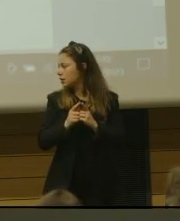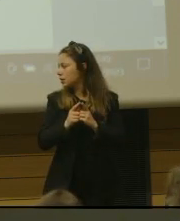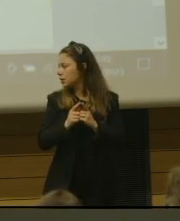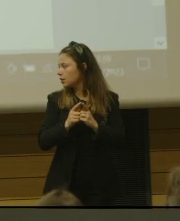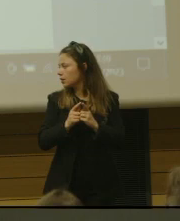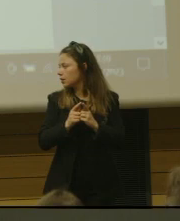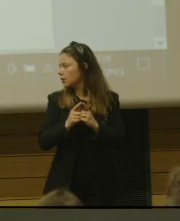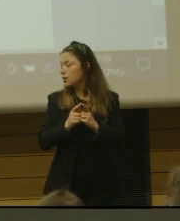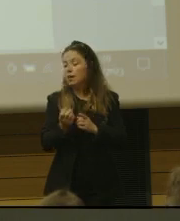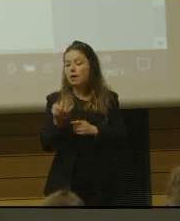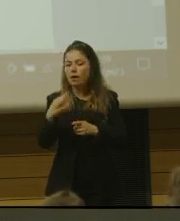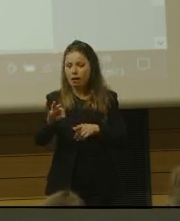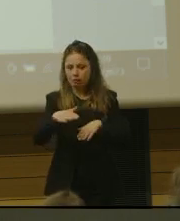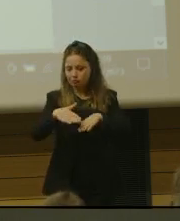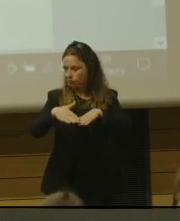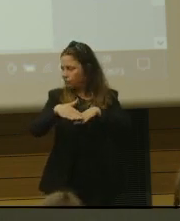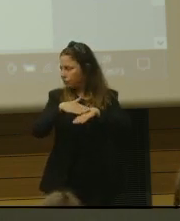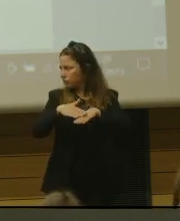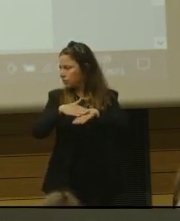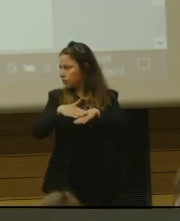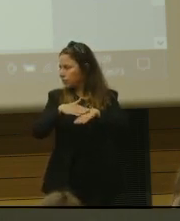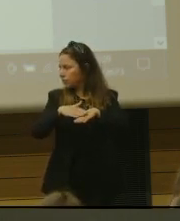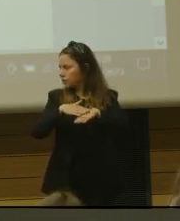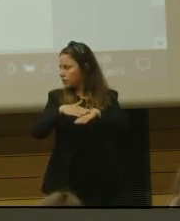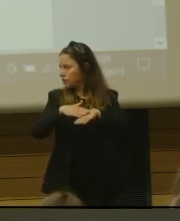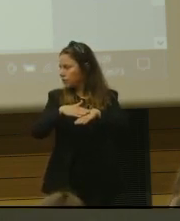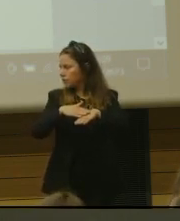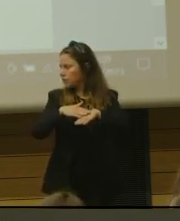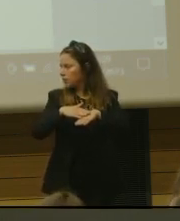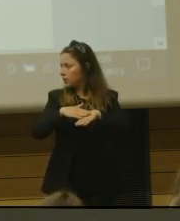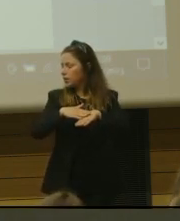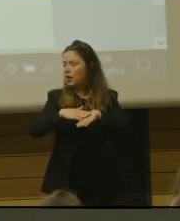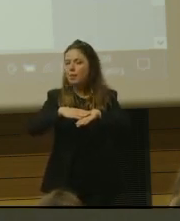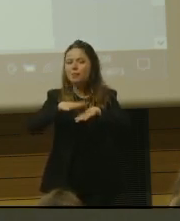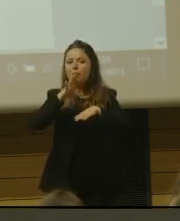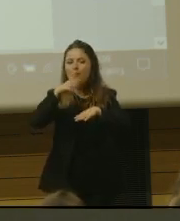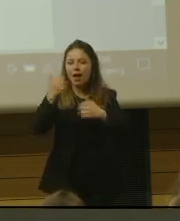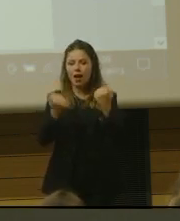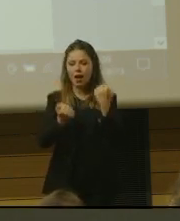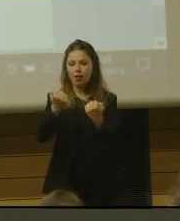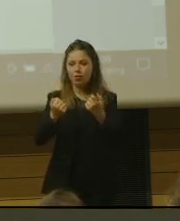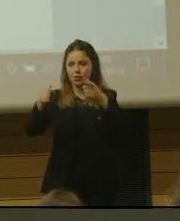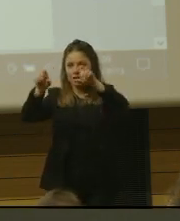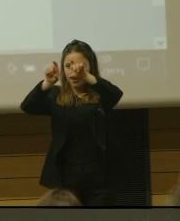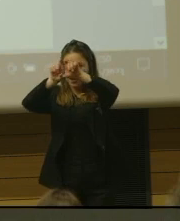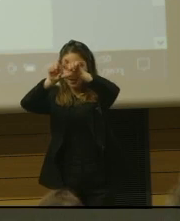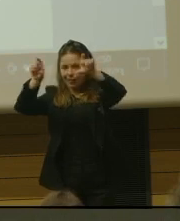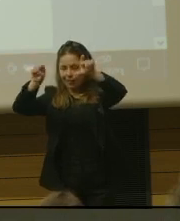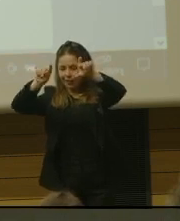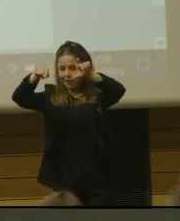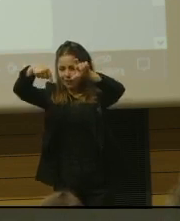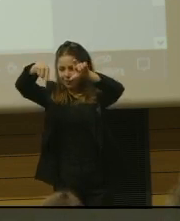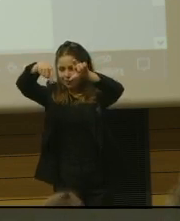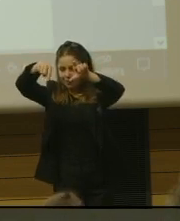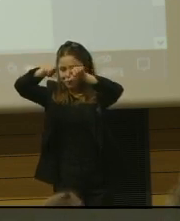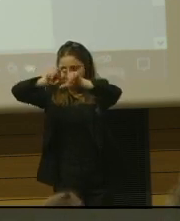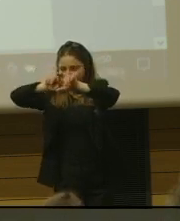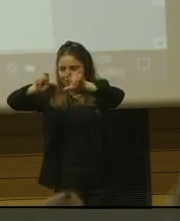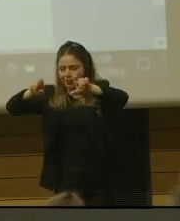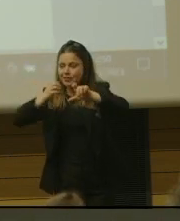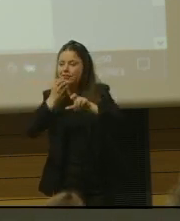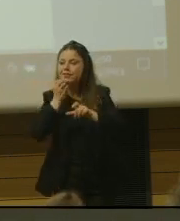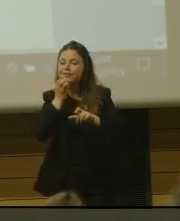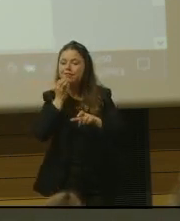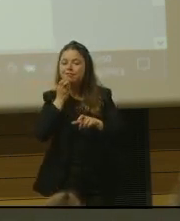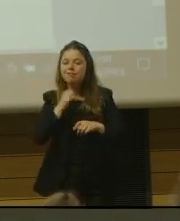creamos también esto, que era para colgarlo en el retrovisor de los coches, y yo con esto les decía, digo, mira,